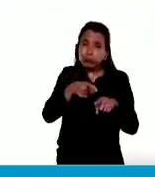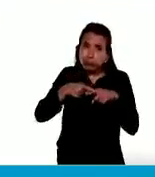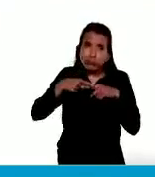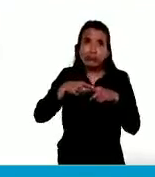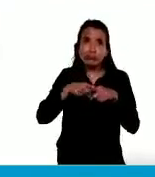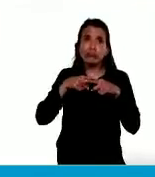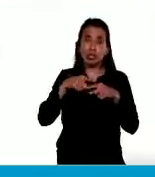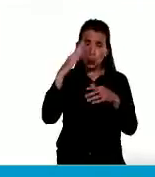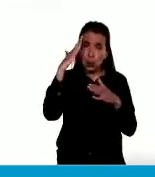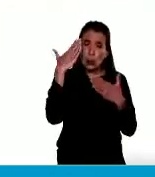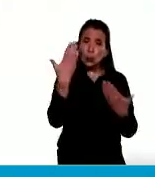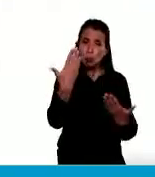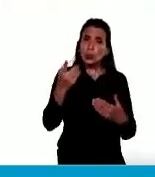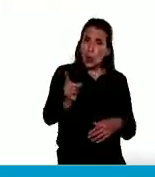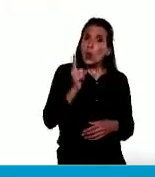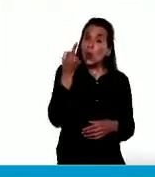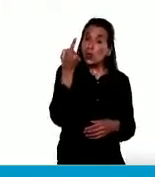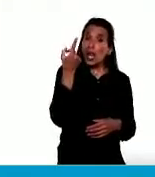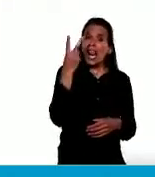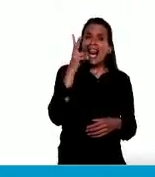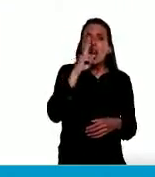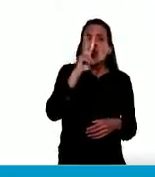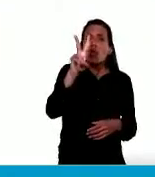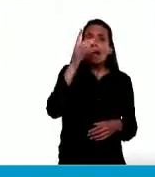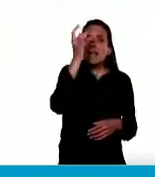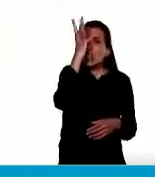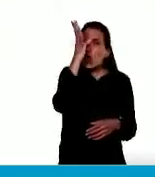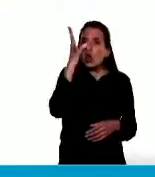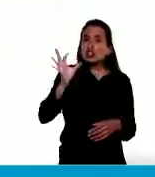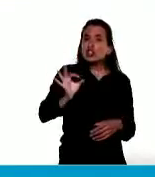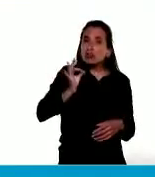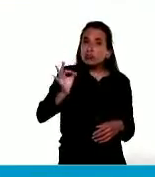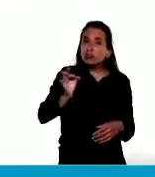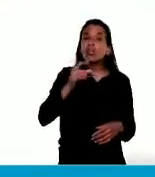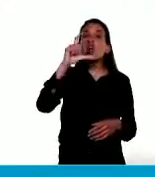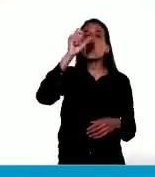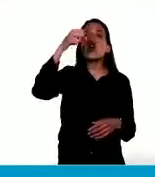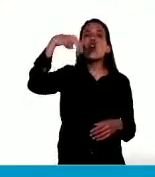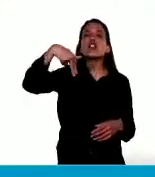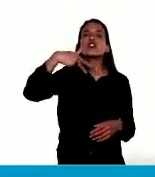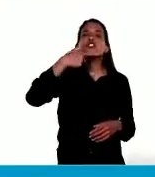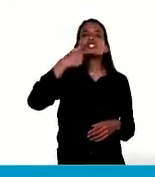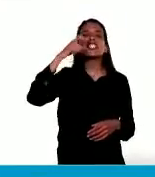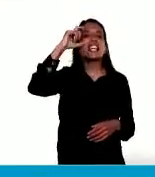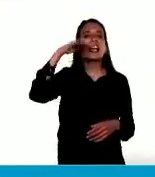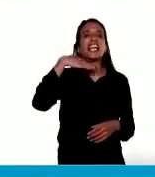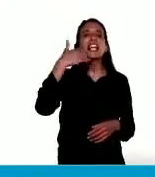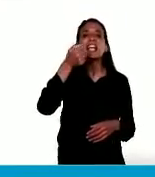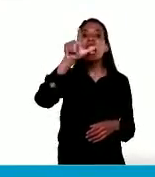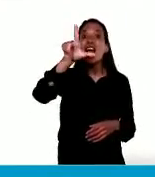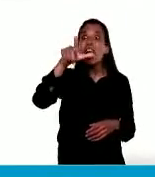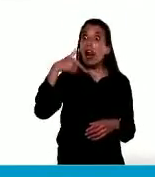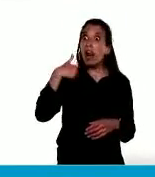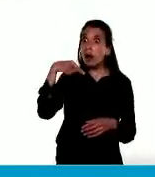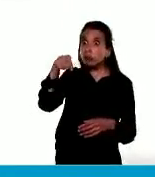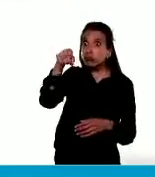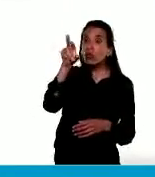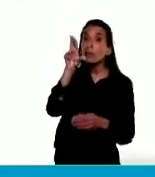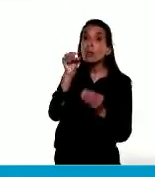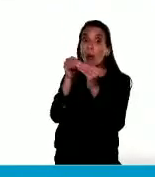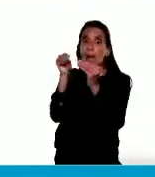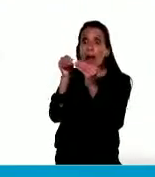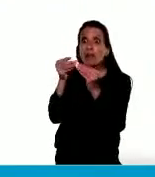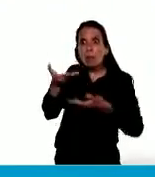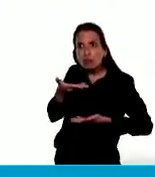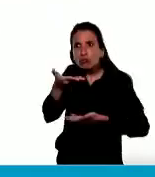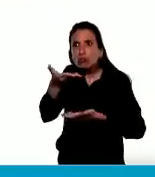honor en el año 2012, siendo concejal de La Matanza, haberla recibido y haberla acompañado